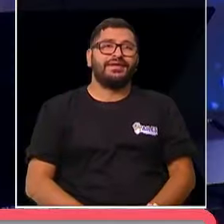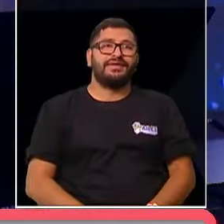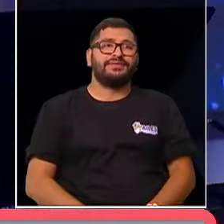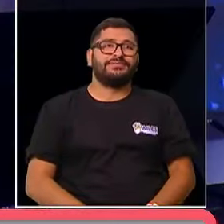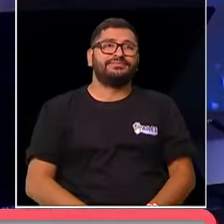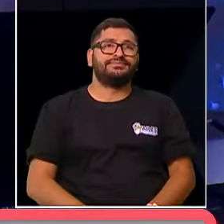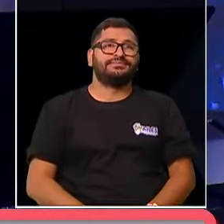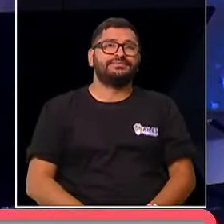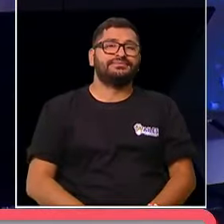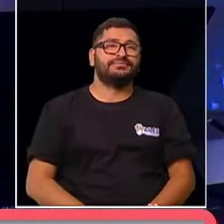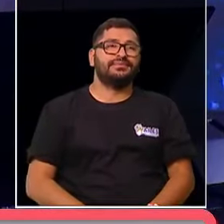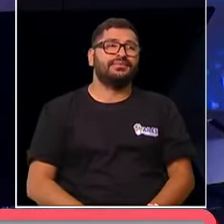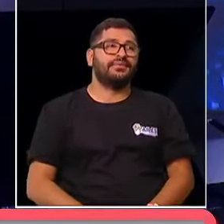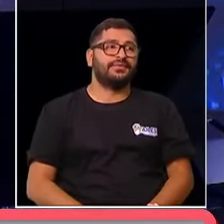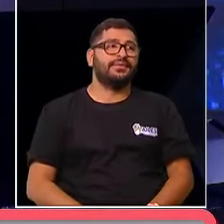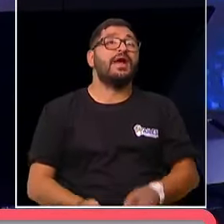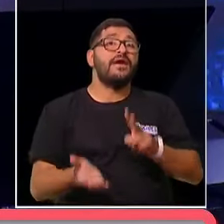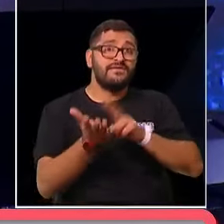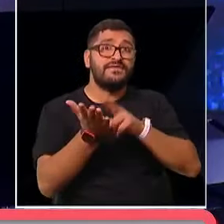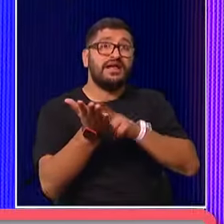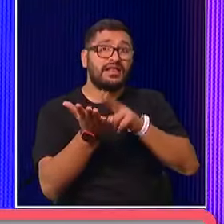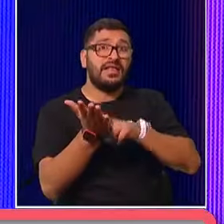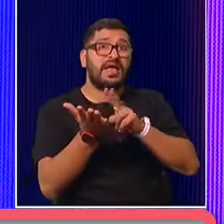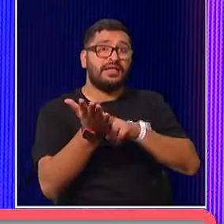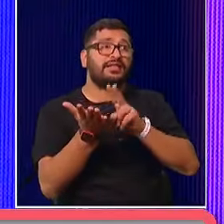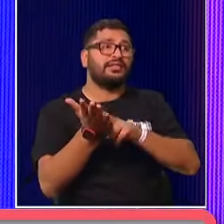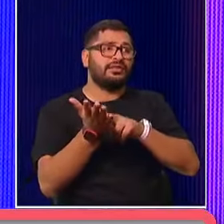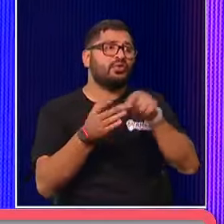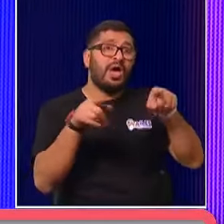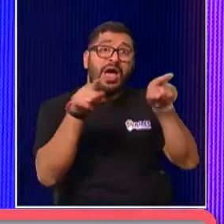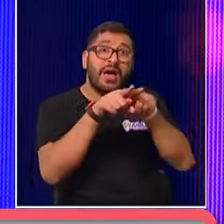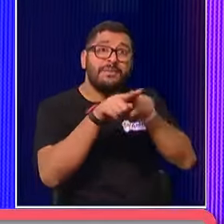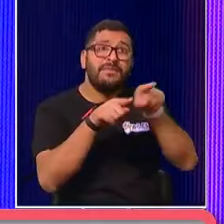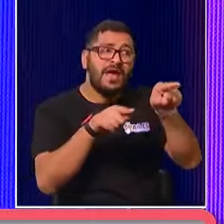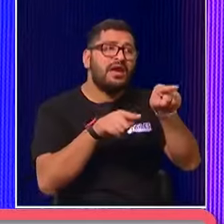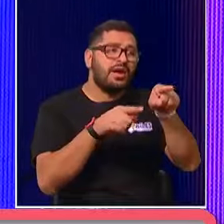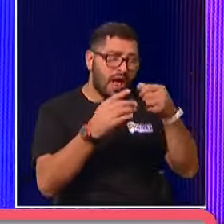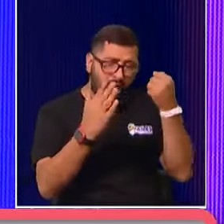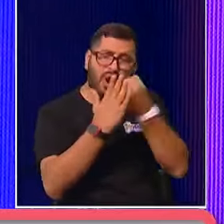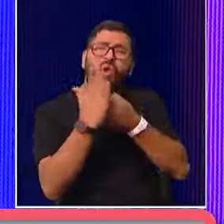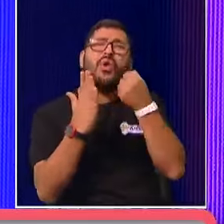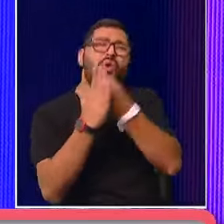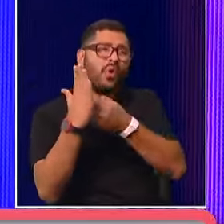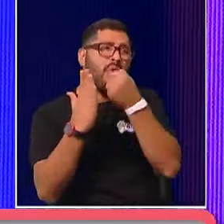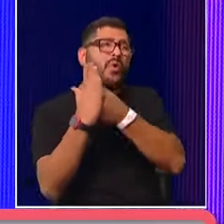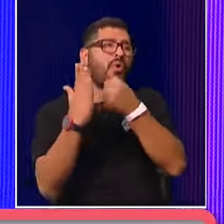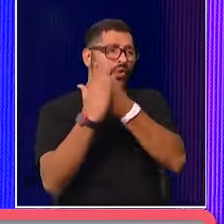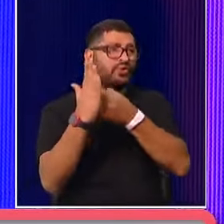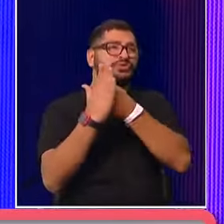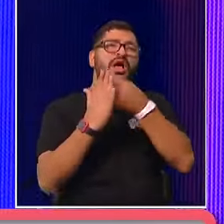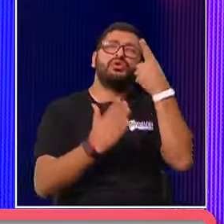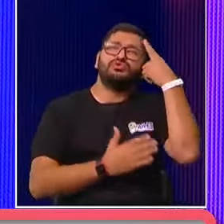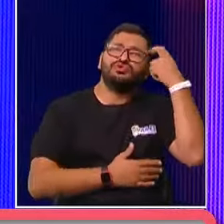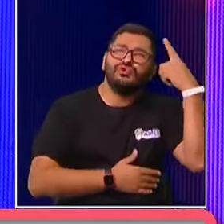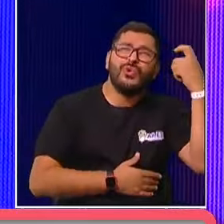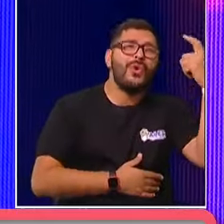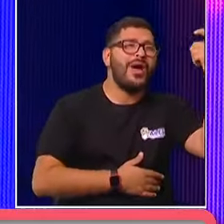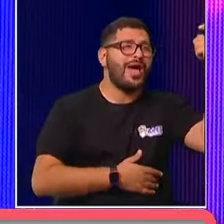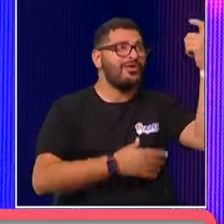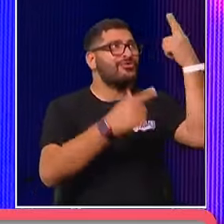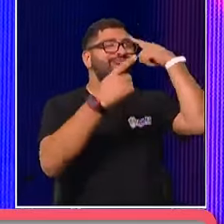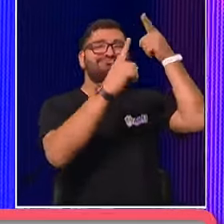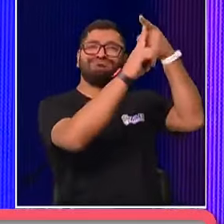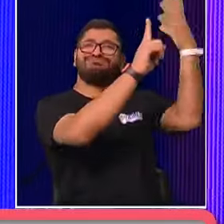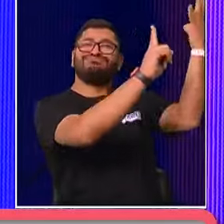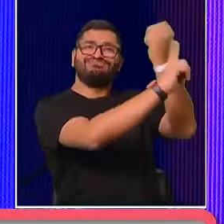Es verdad. Tu hermana es una luchadora que persigue su sueño. Nosotros también, los que